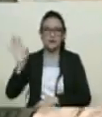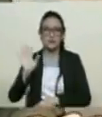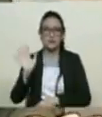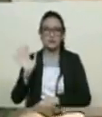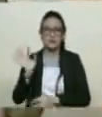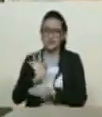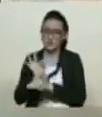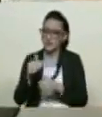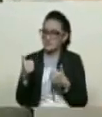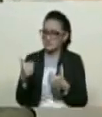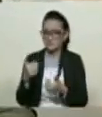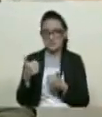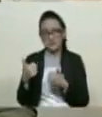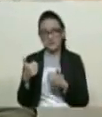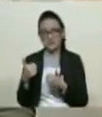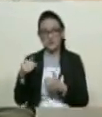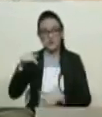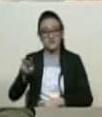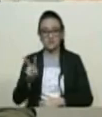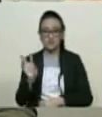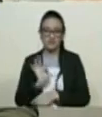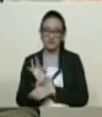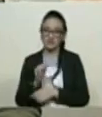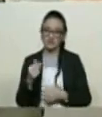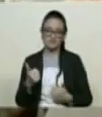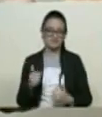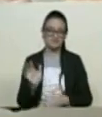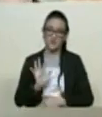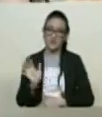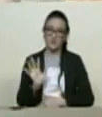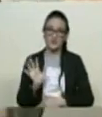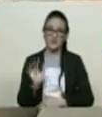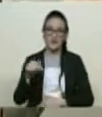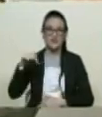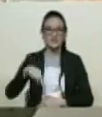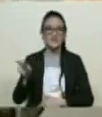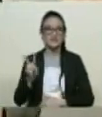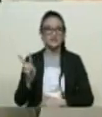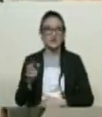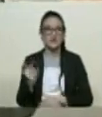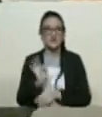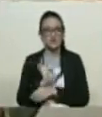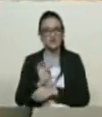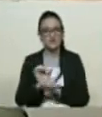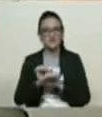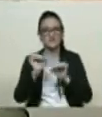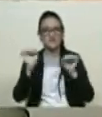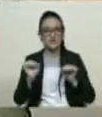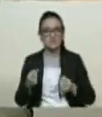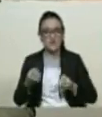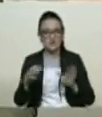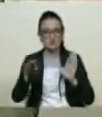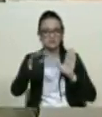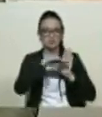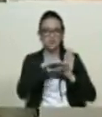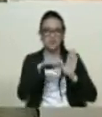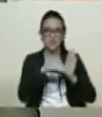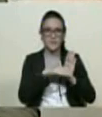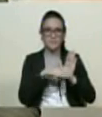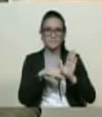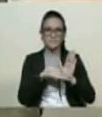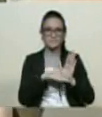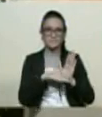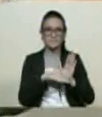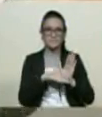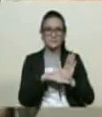si les funciona muy bien. Aquí en Venezuela eso no funciona. Aquí en Venezuela funciona un sistema de garantías que